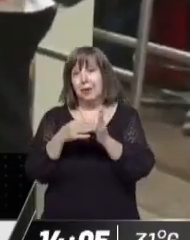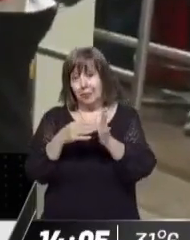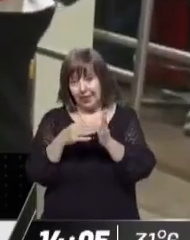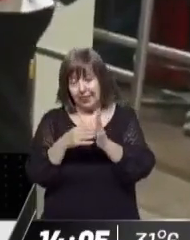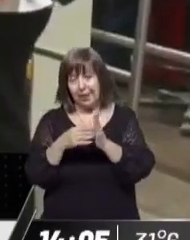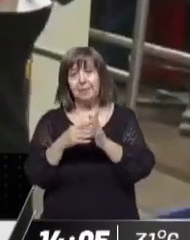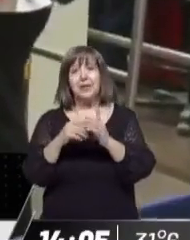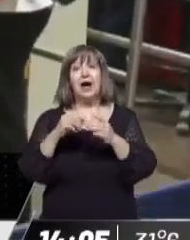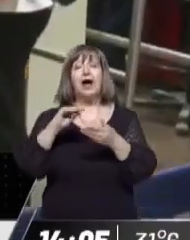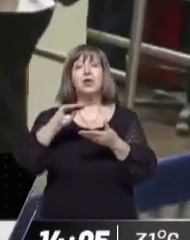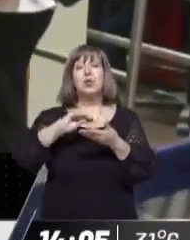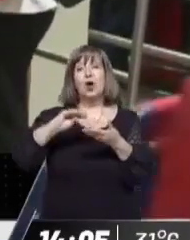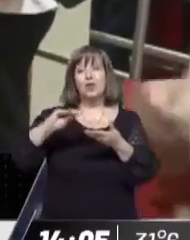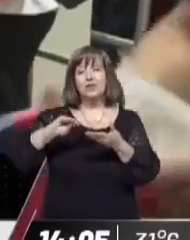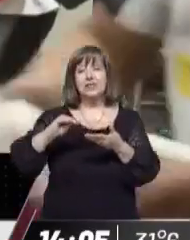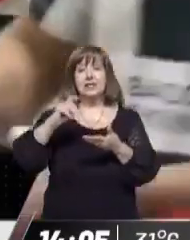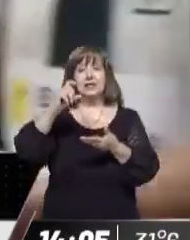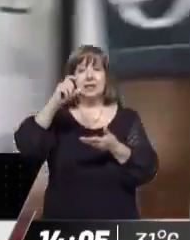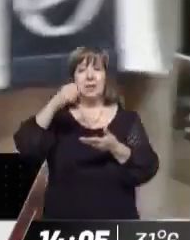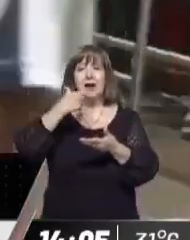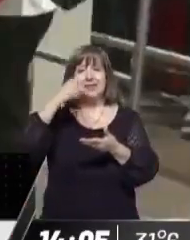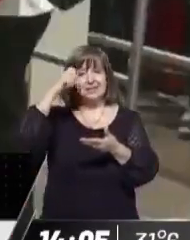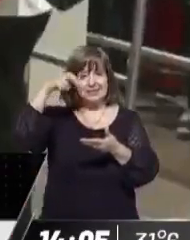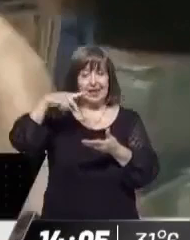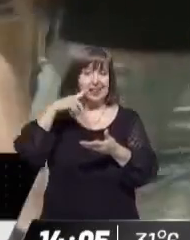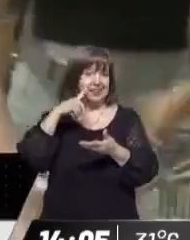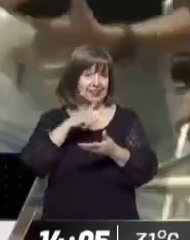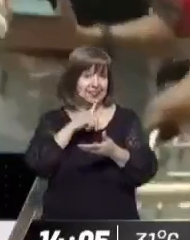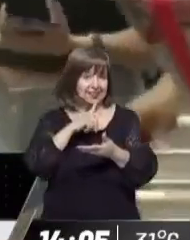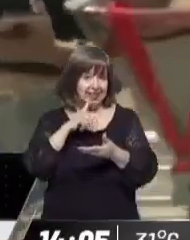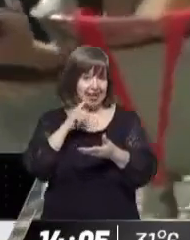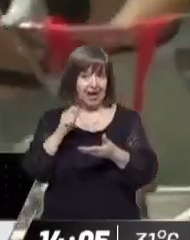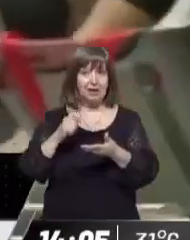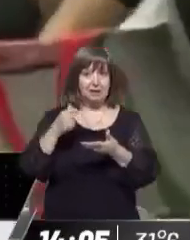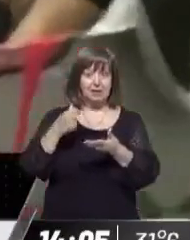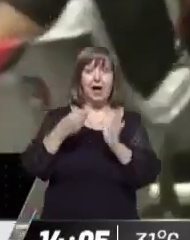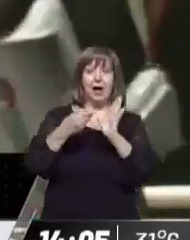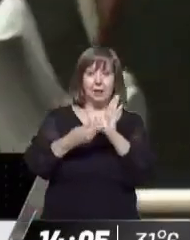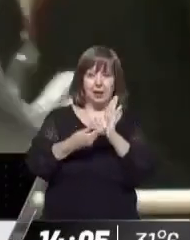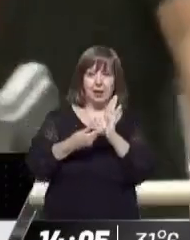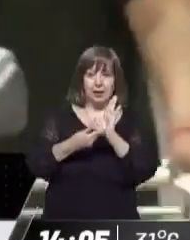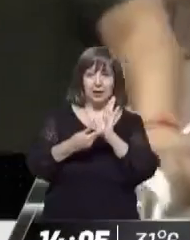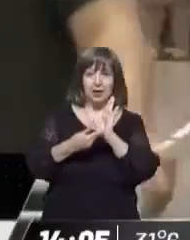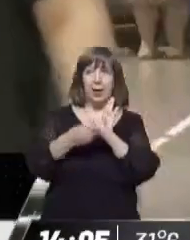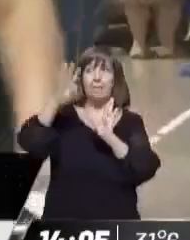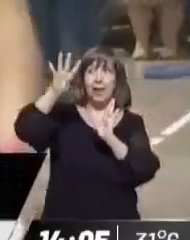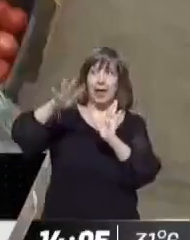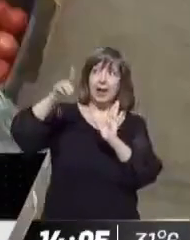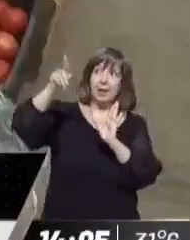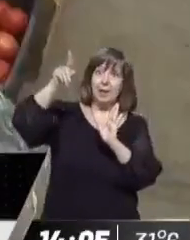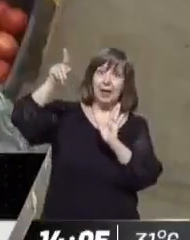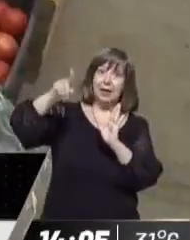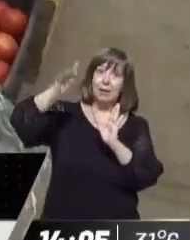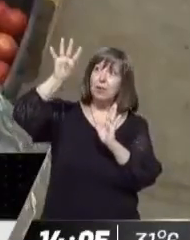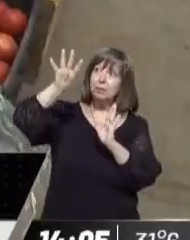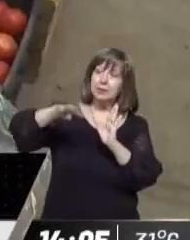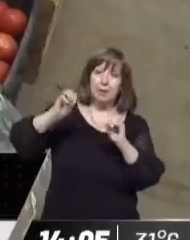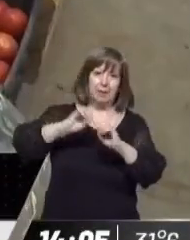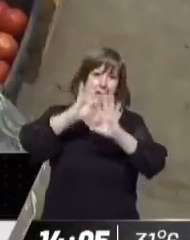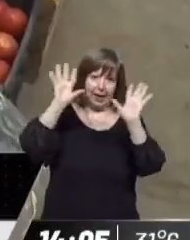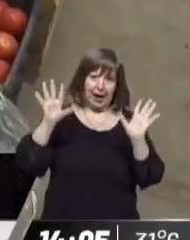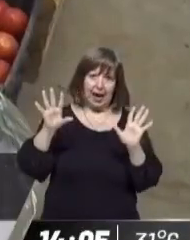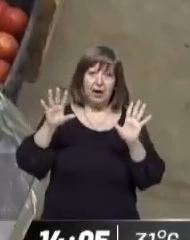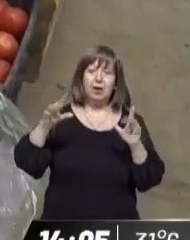una consultora que se llama Sentia que ha hecho un relevamiento. Tenemos tres plaquitas para mostrar los números de Carlos. Vamos entonces a ver esas placas.